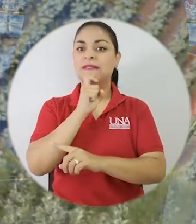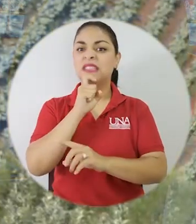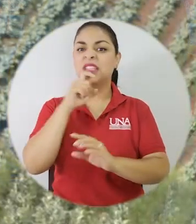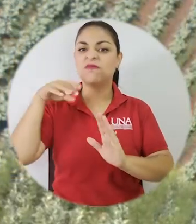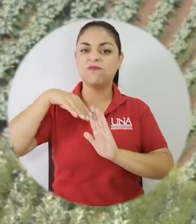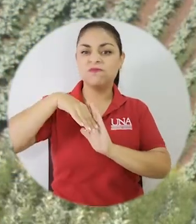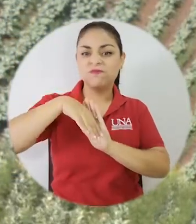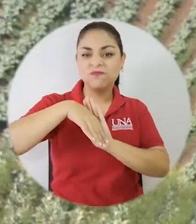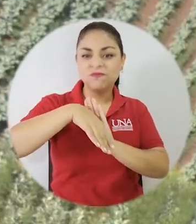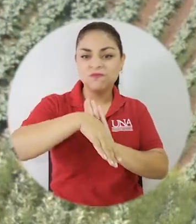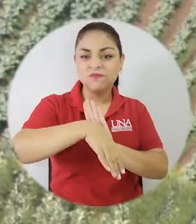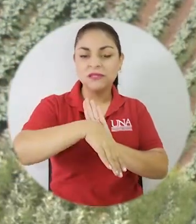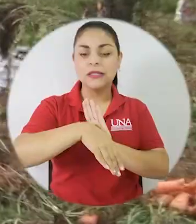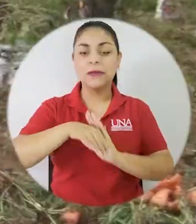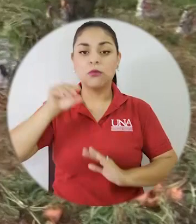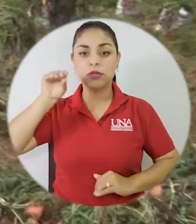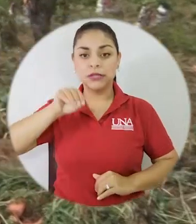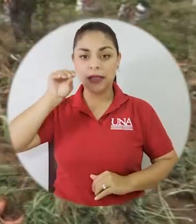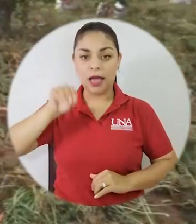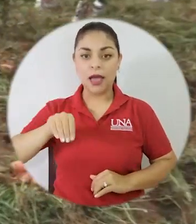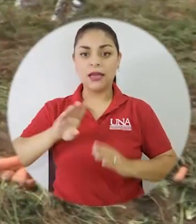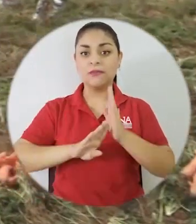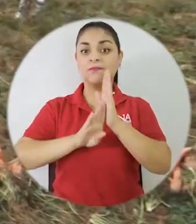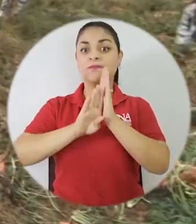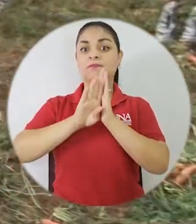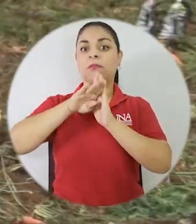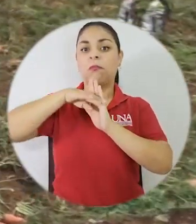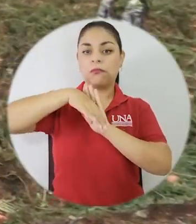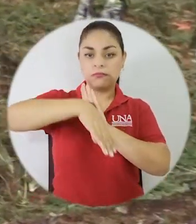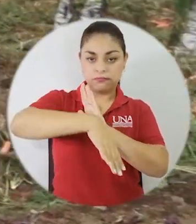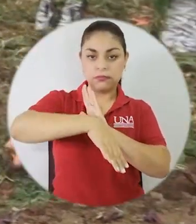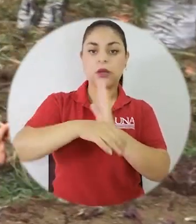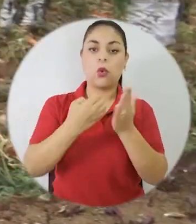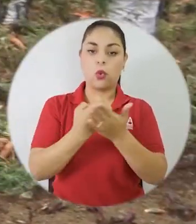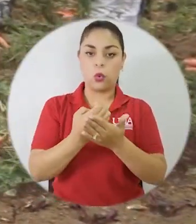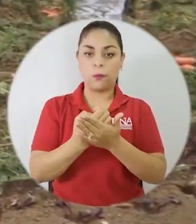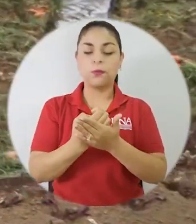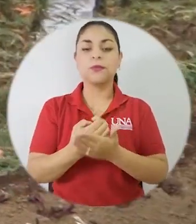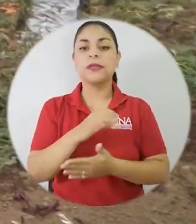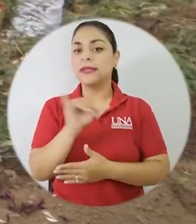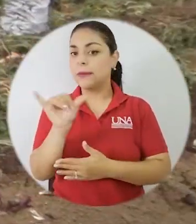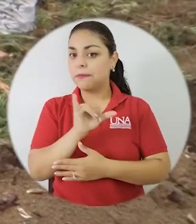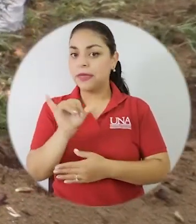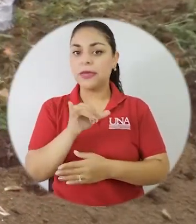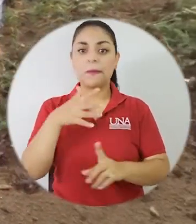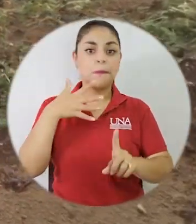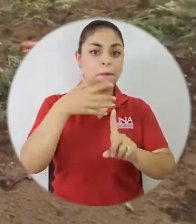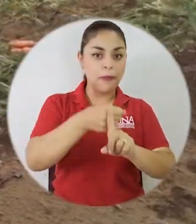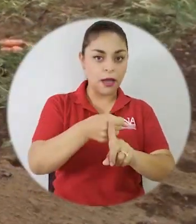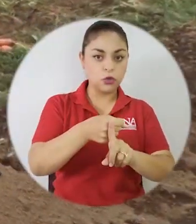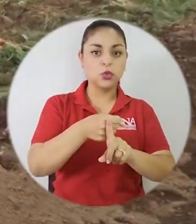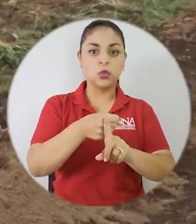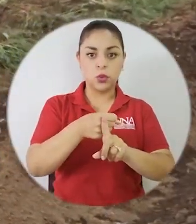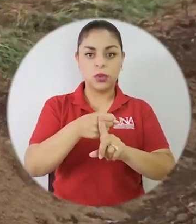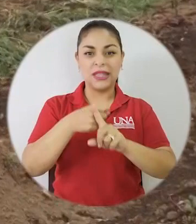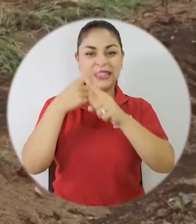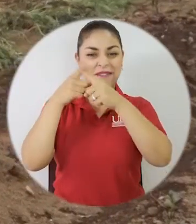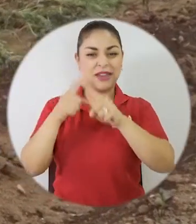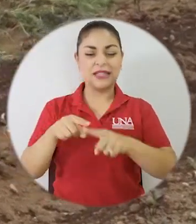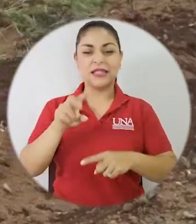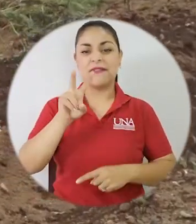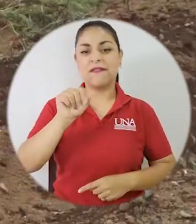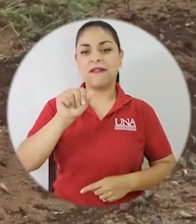los indicadores de crecimiento económico, pero también reflejados en un impacto sobre indicadores